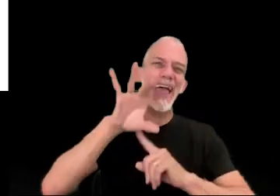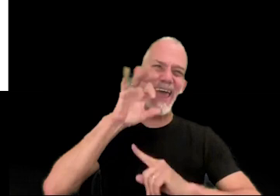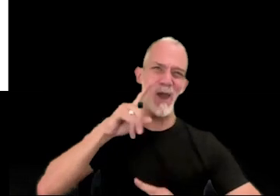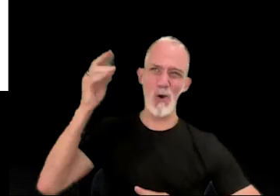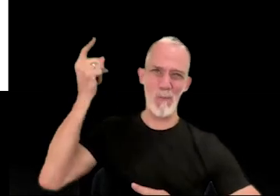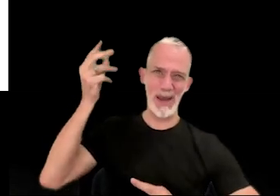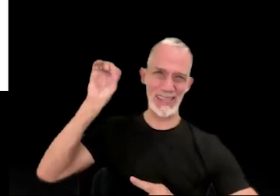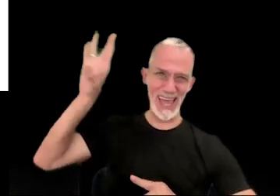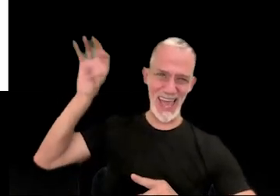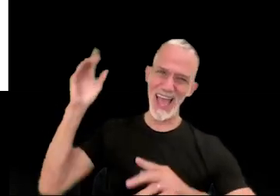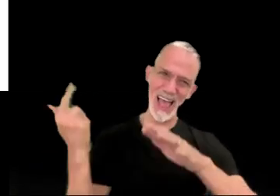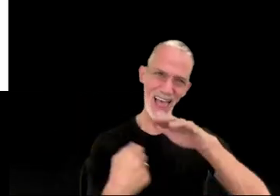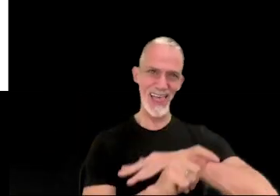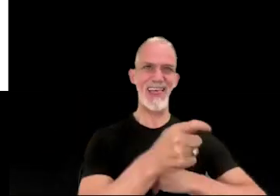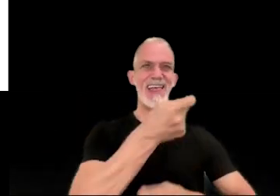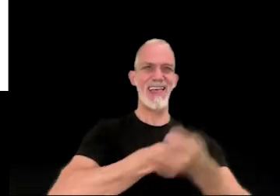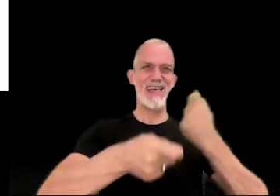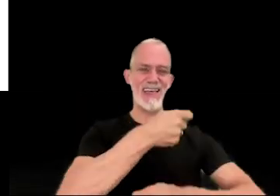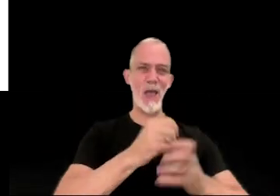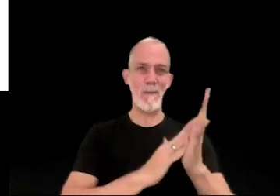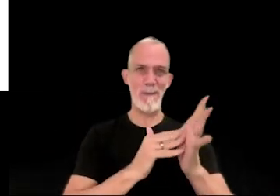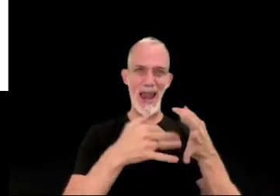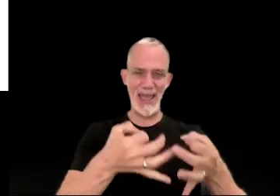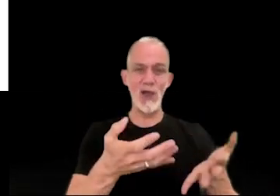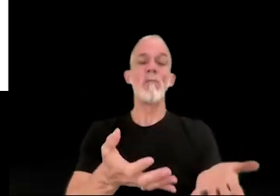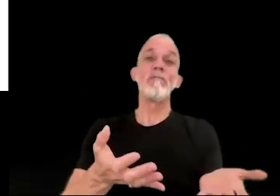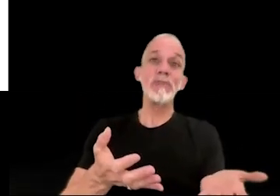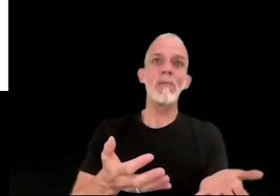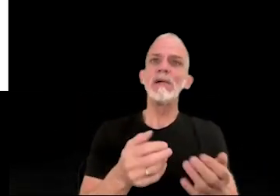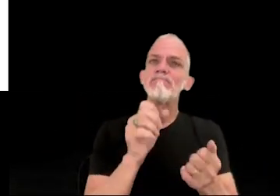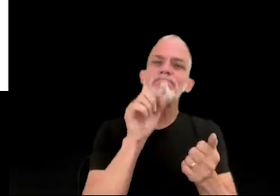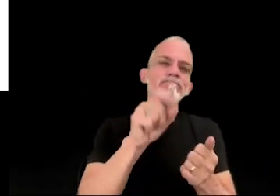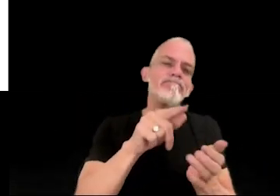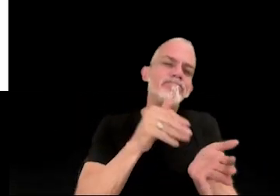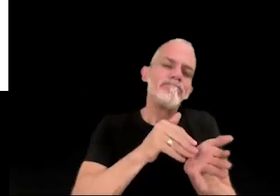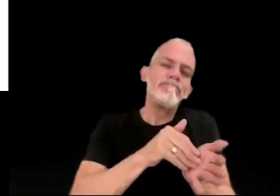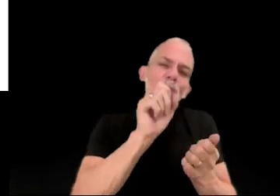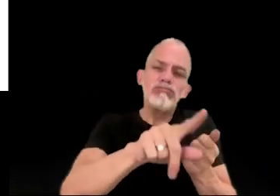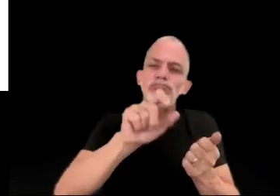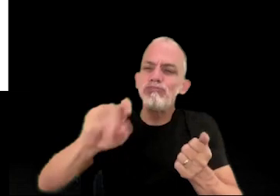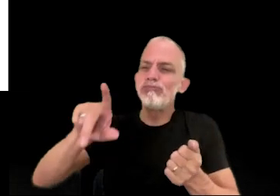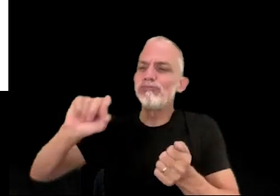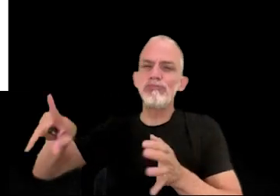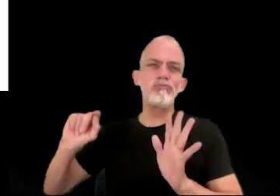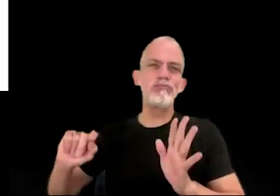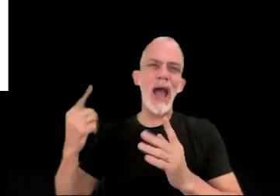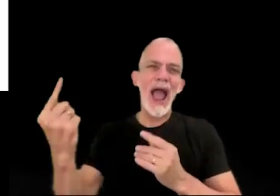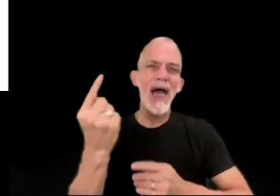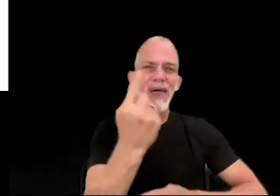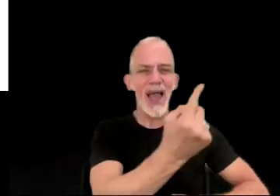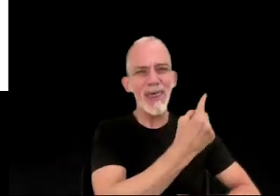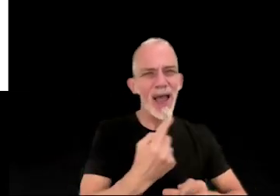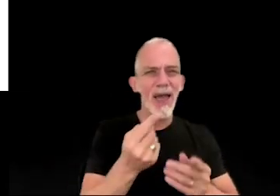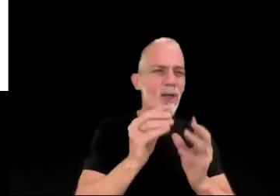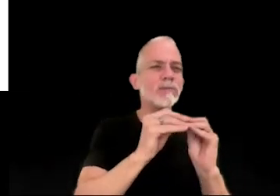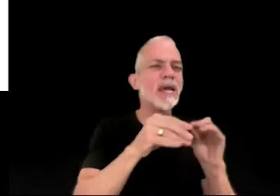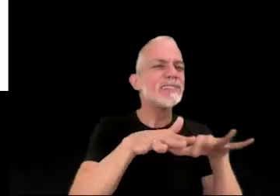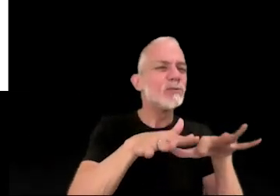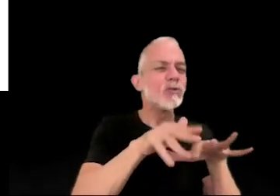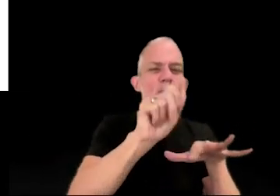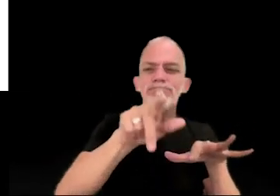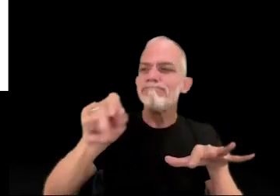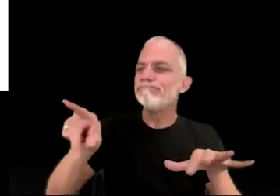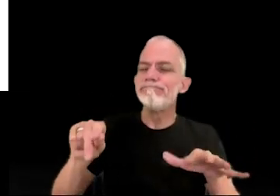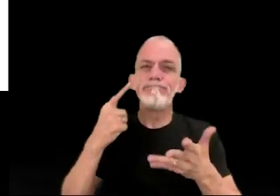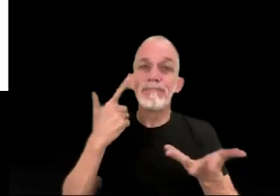recurrente. Ahí lo que tienen que evaluar, porque cada caso es un mundo, cada caso lo tienen que analizar individualmente, tienen que ver, para que